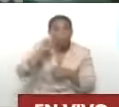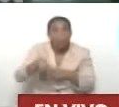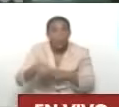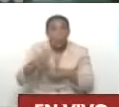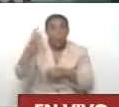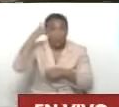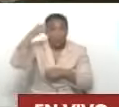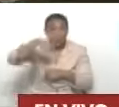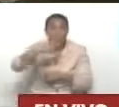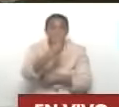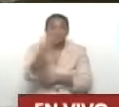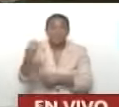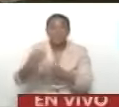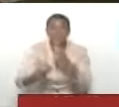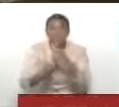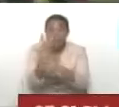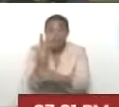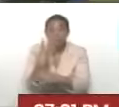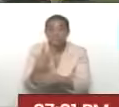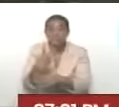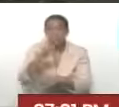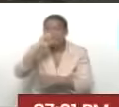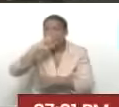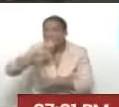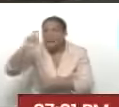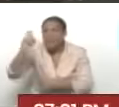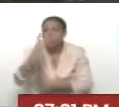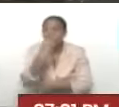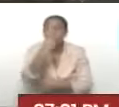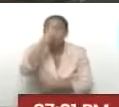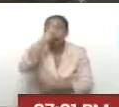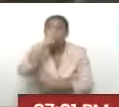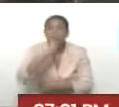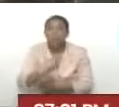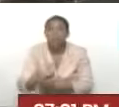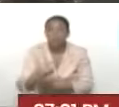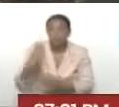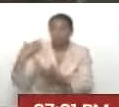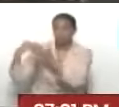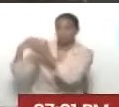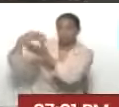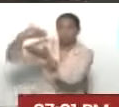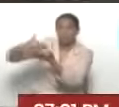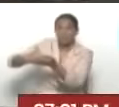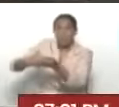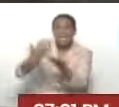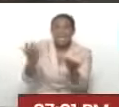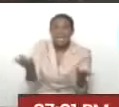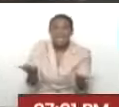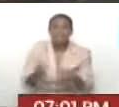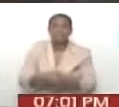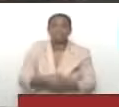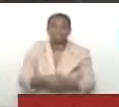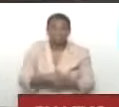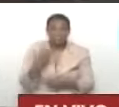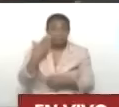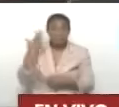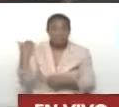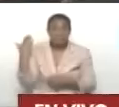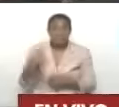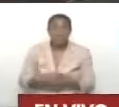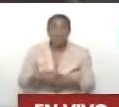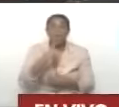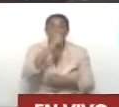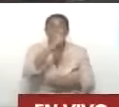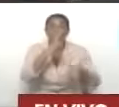mayo, cumple 2 añitos ese muchachito que vimos nacer, el